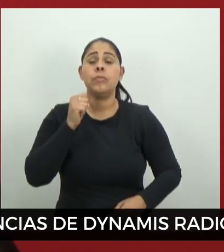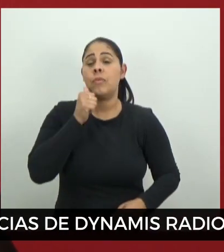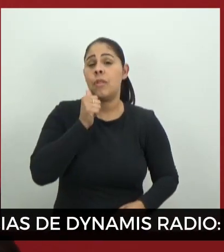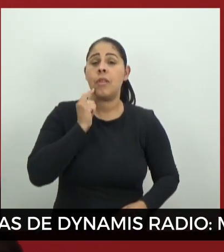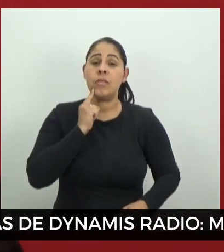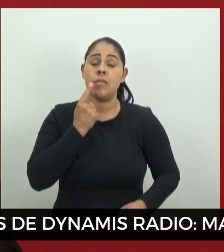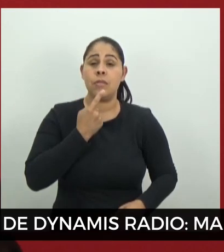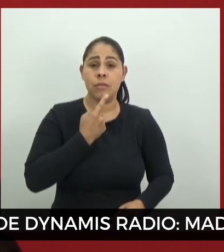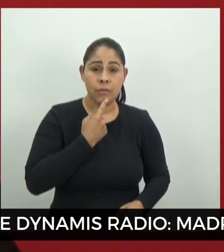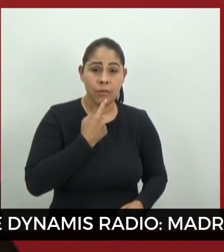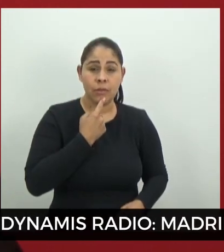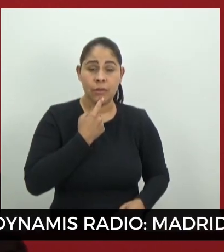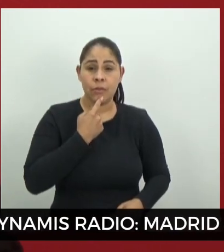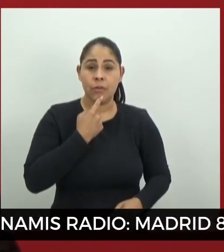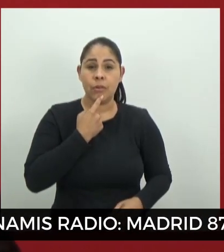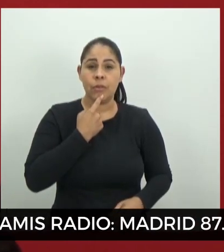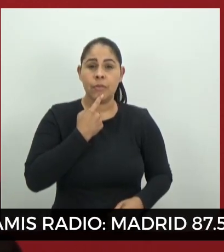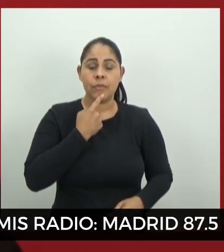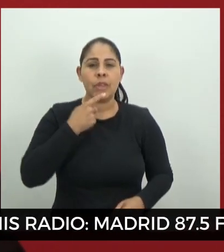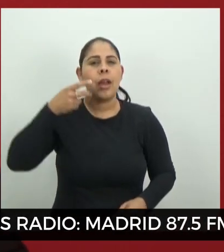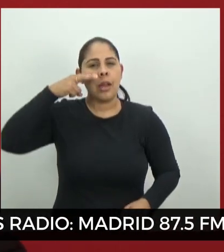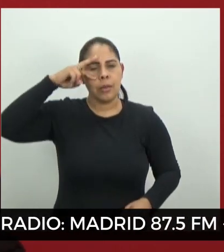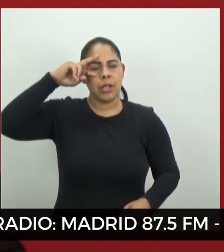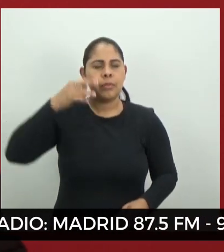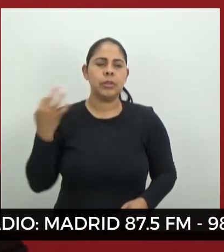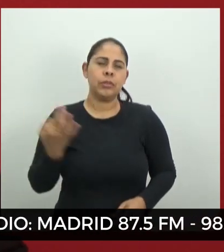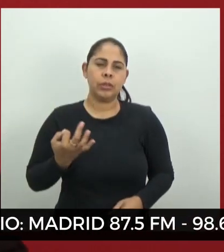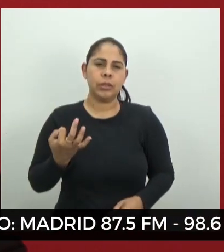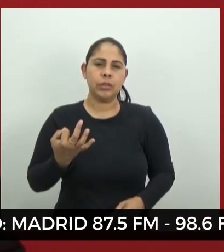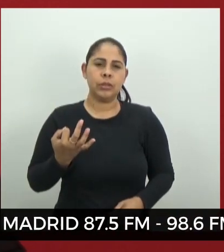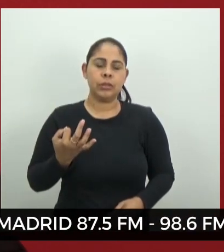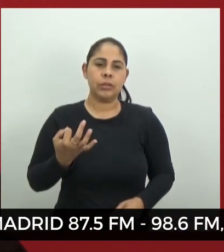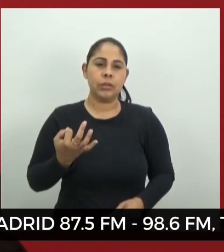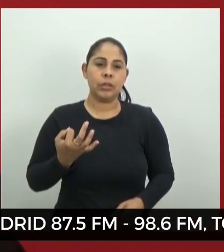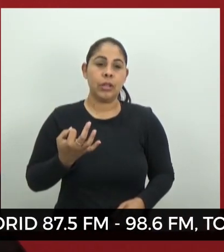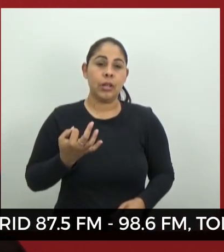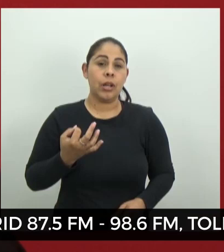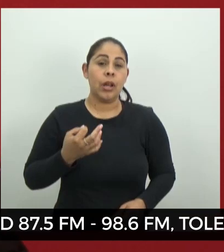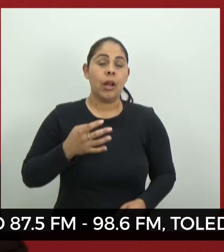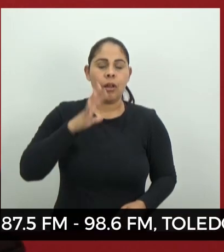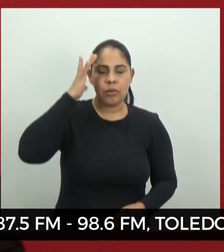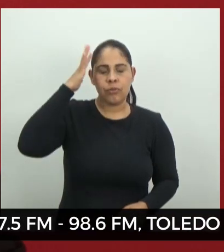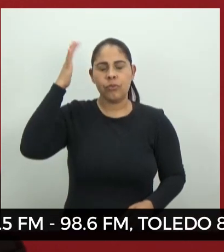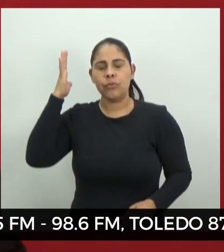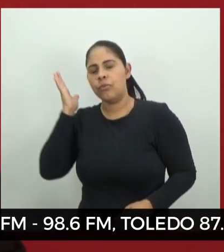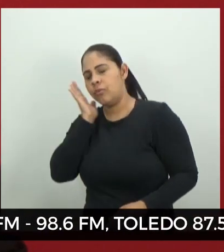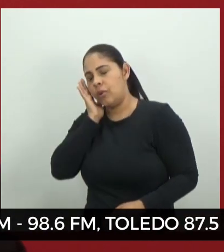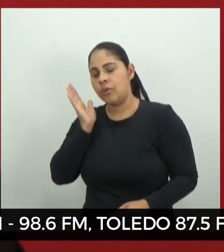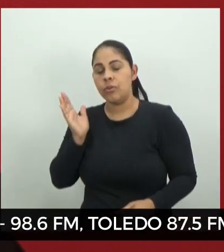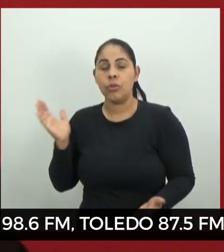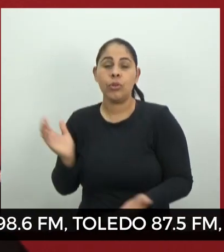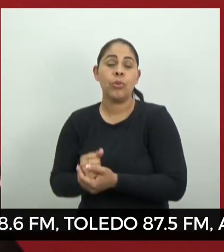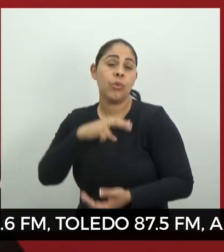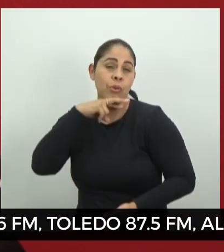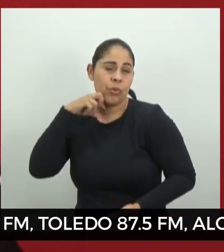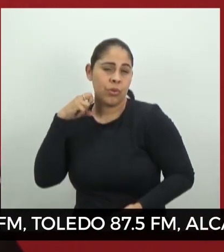pudieron experimentar lo que era el sueño de todo judío. ¿Y qué era? Tener